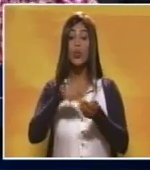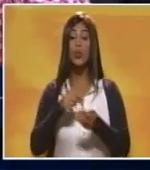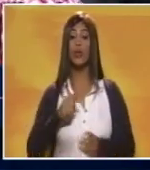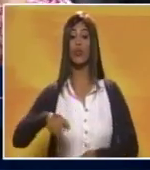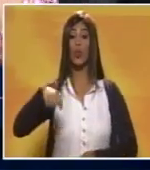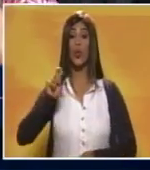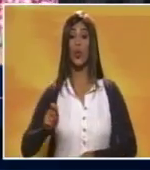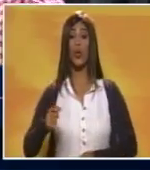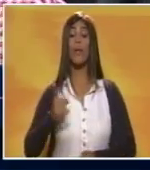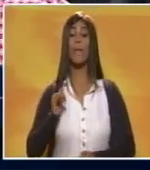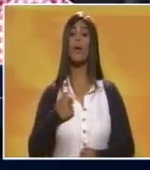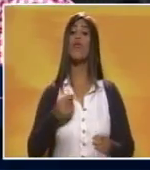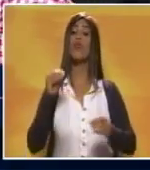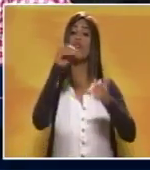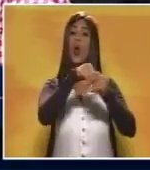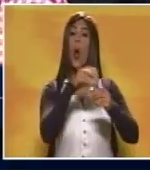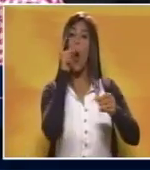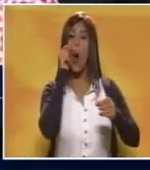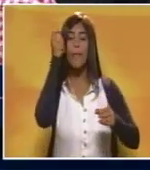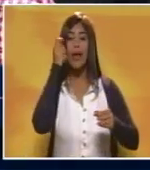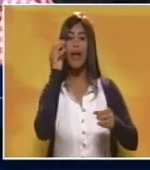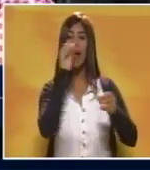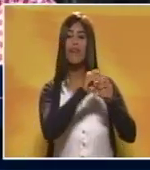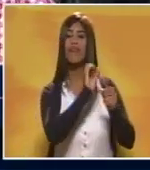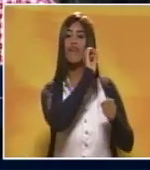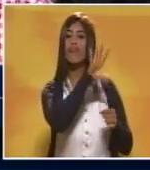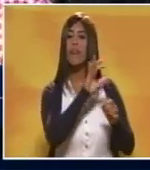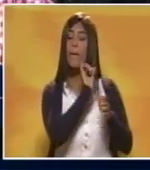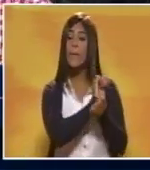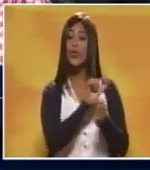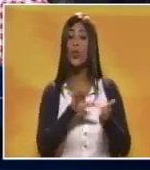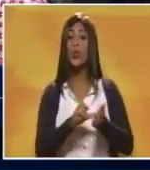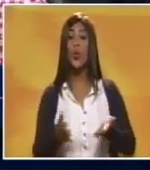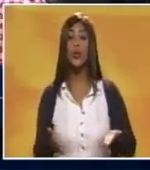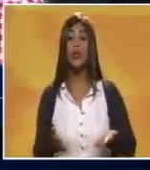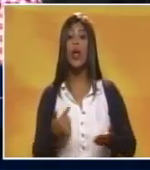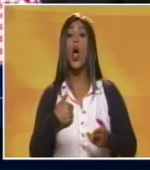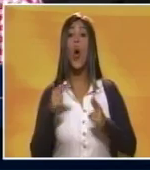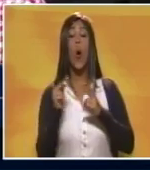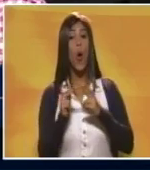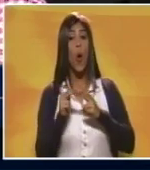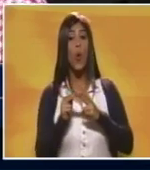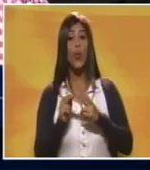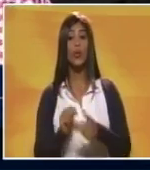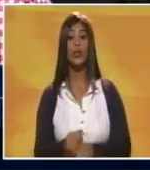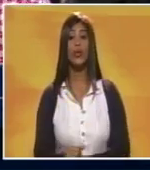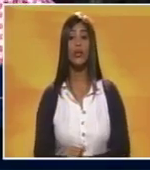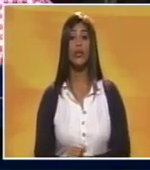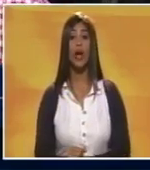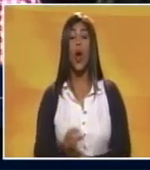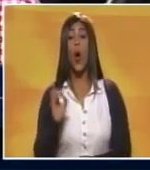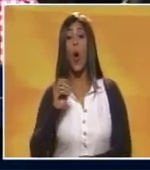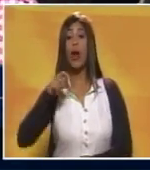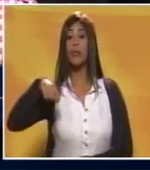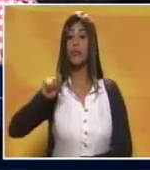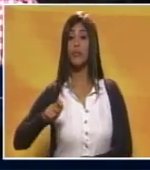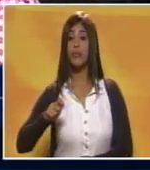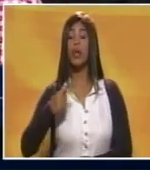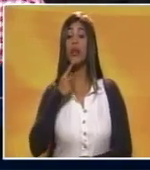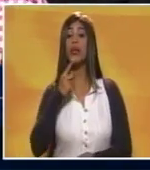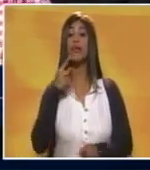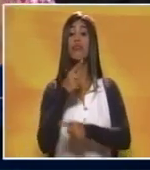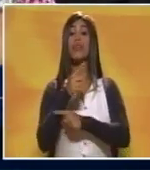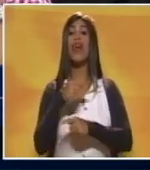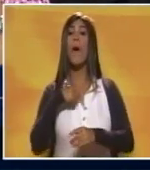determinó fuese recluido el diputado Edgar Zambrano. Hemos conocido que está en, o que la juez determinó que fuera